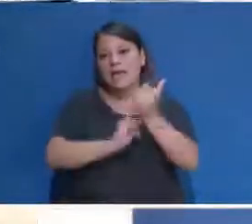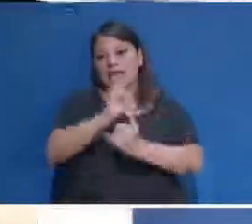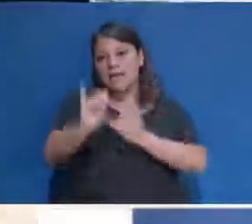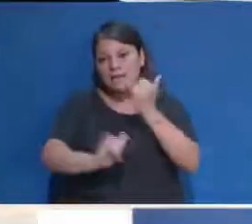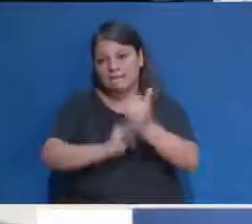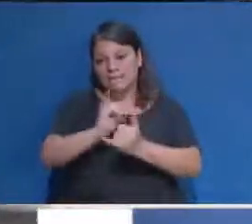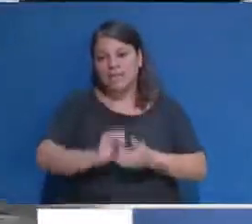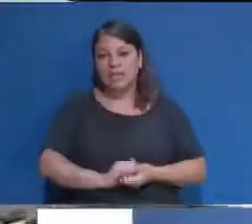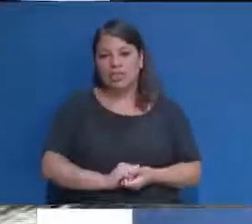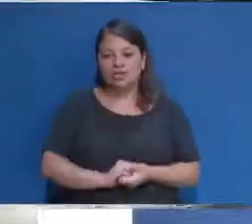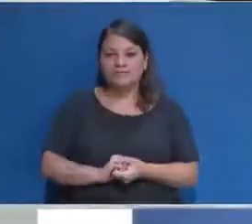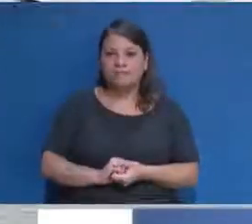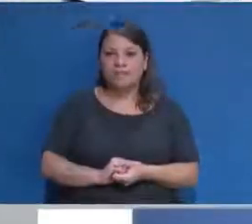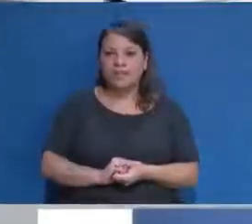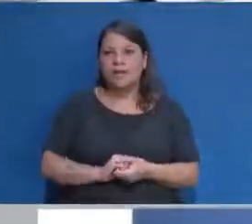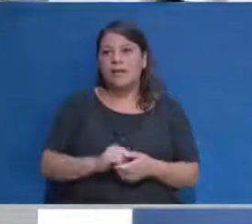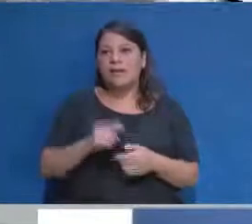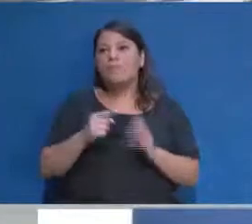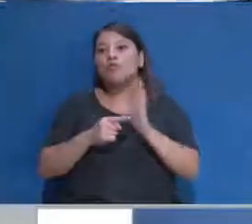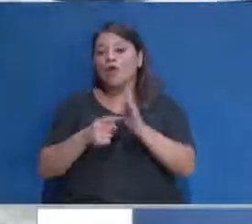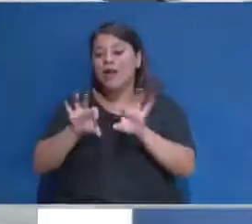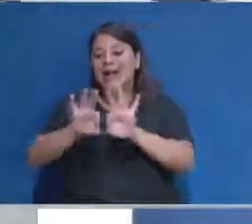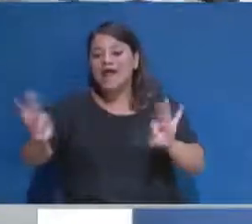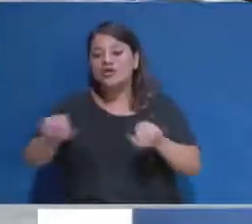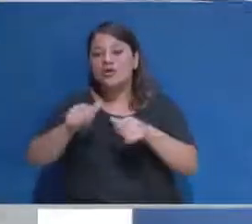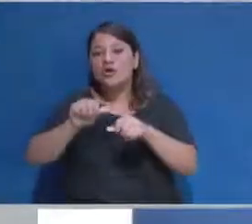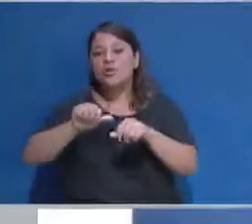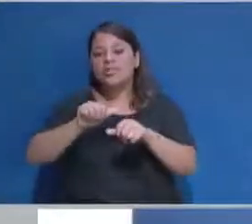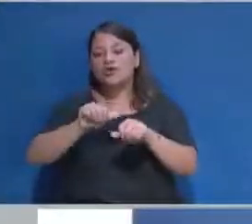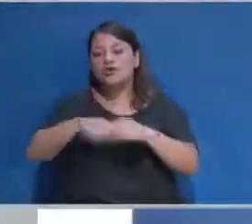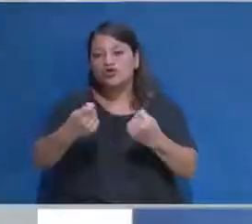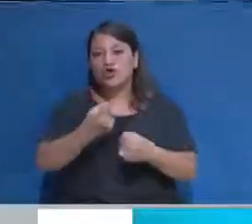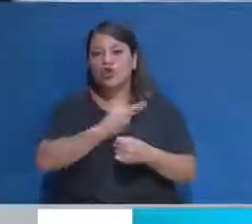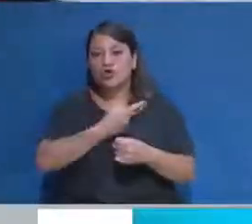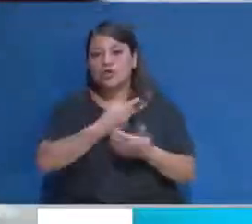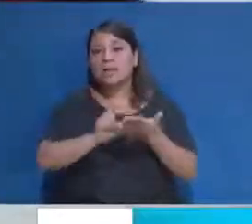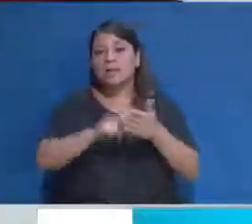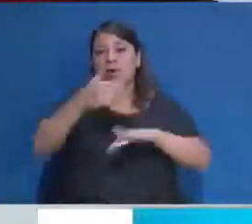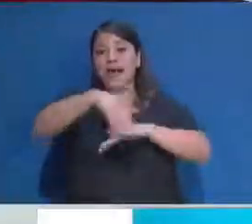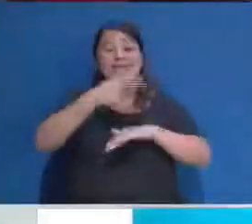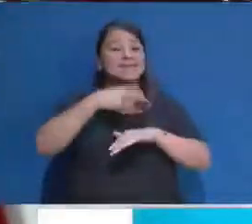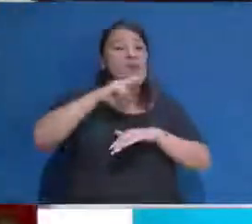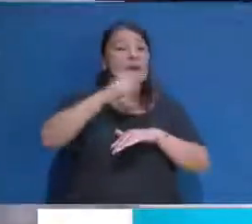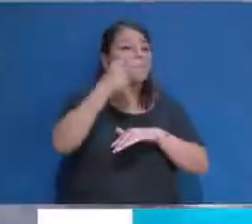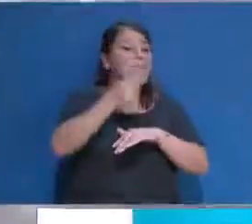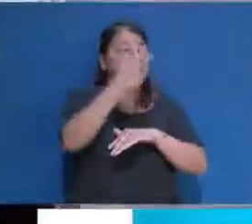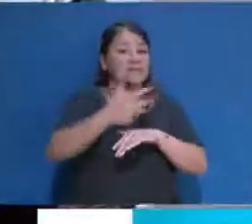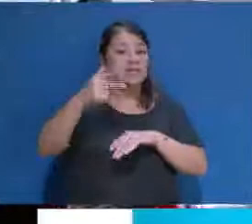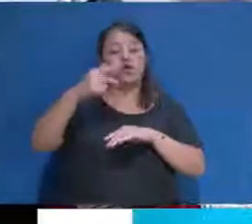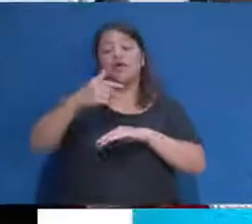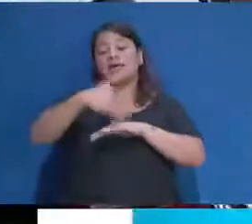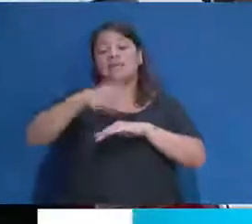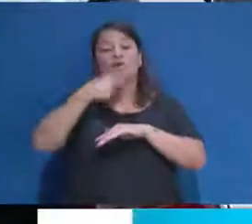y fue quien le mostró cuál era el caño dañado repetimos estamos en la calle san juan a las 1300 san juan y catamarca